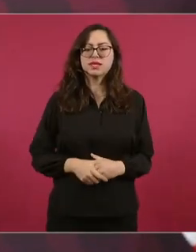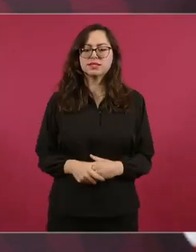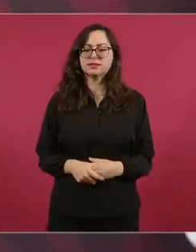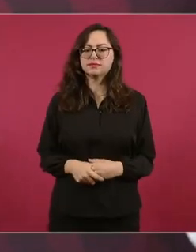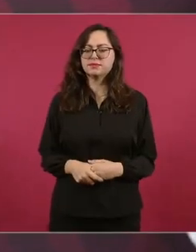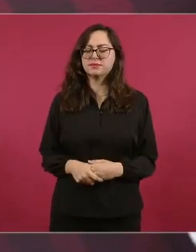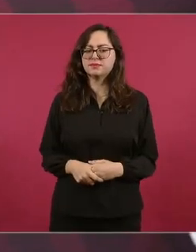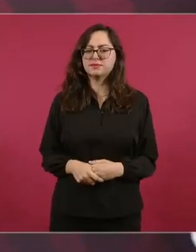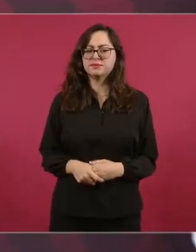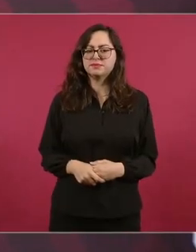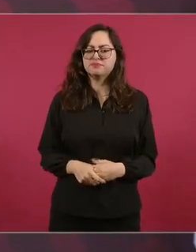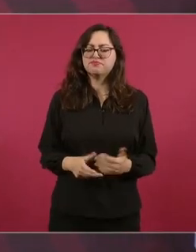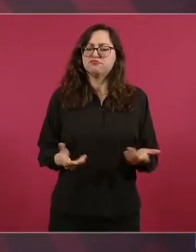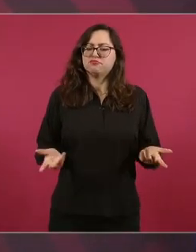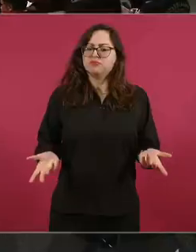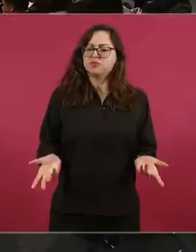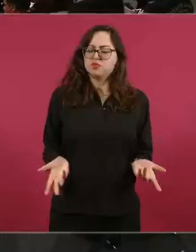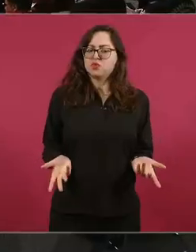viene a México